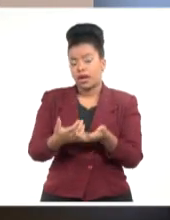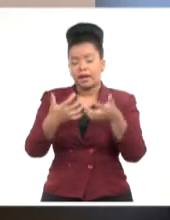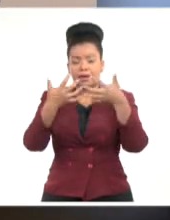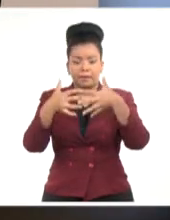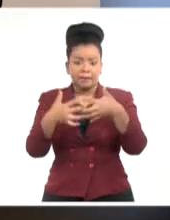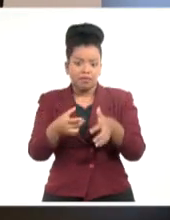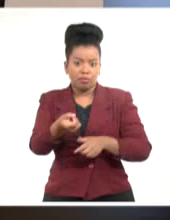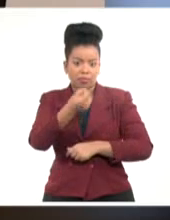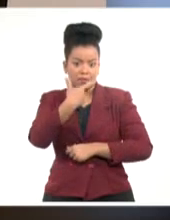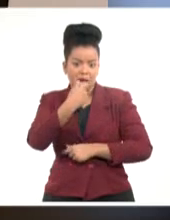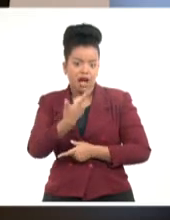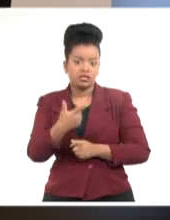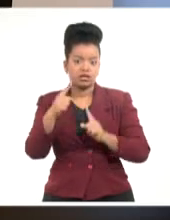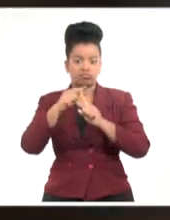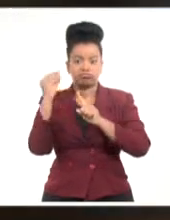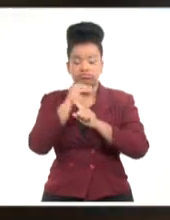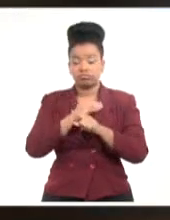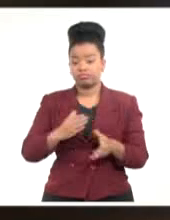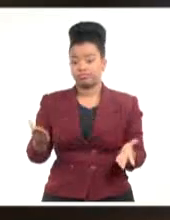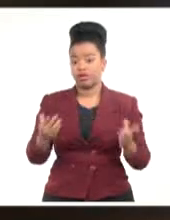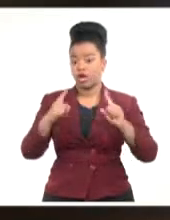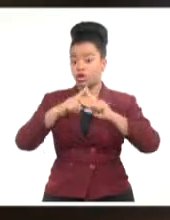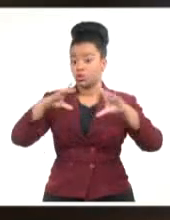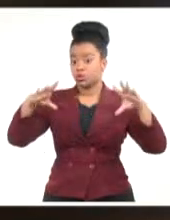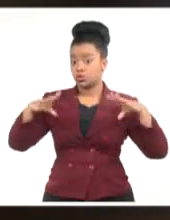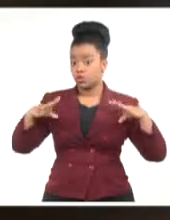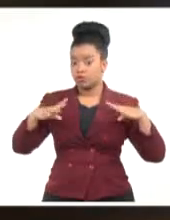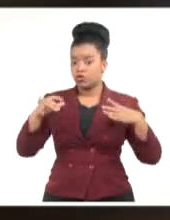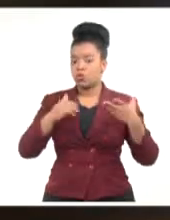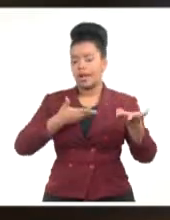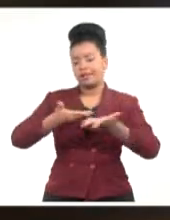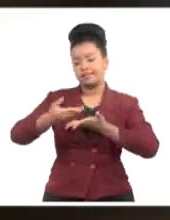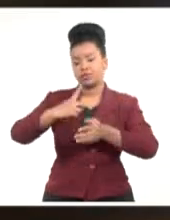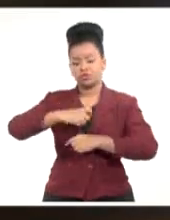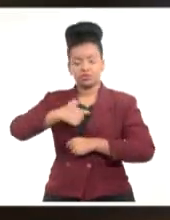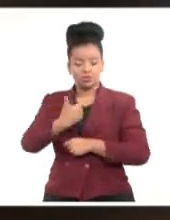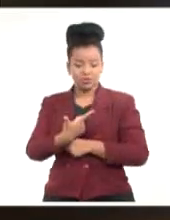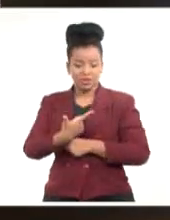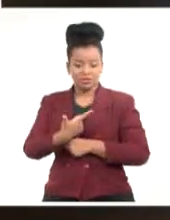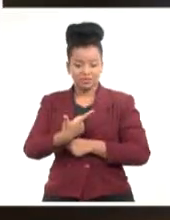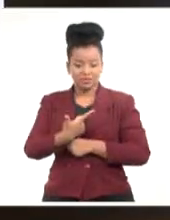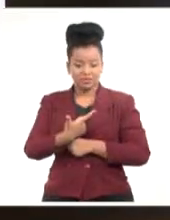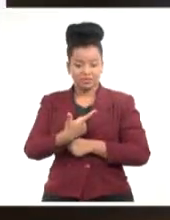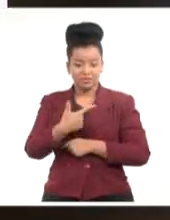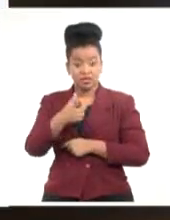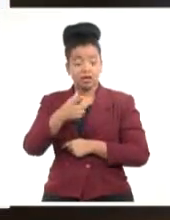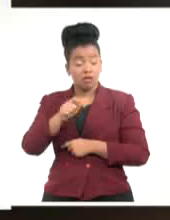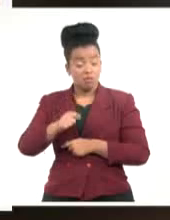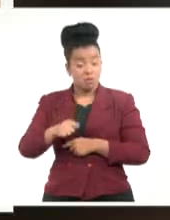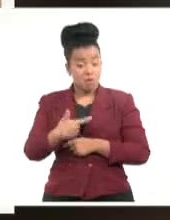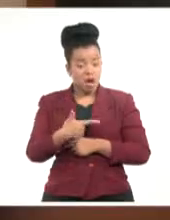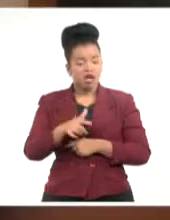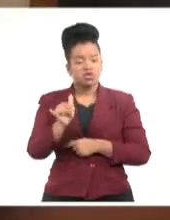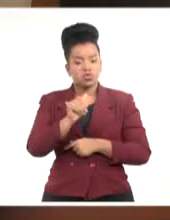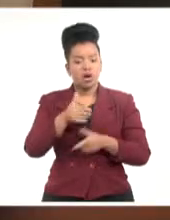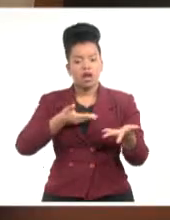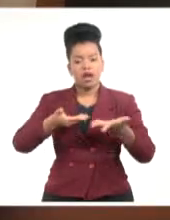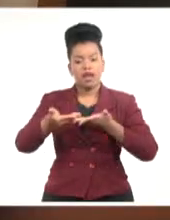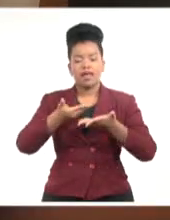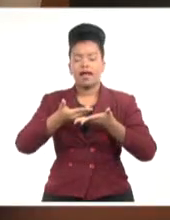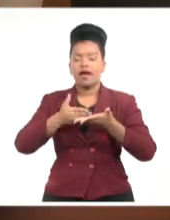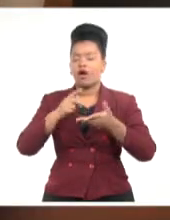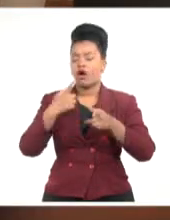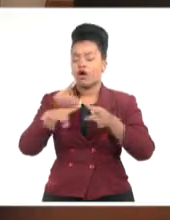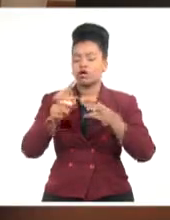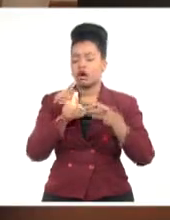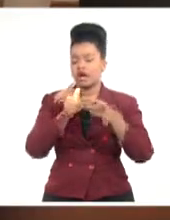la biotecnología, el desarrollo del turismo y el intercambio cultural. Valdés Mesa intercambió además con el líder del PT en el Congreso del